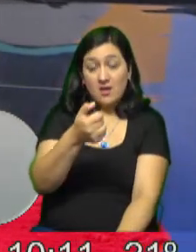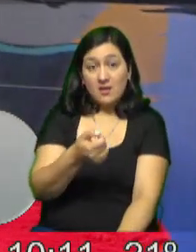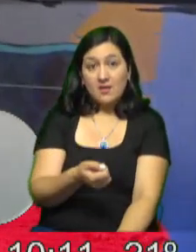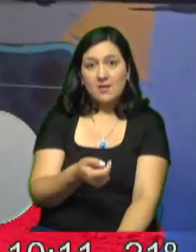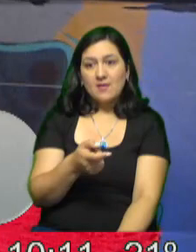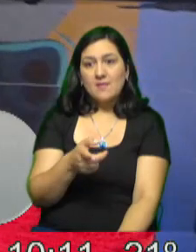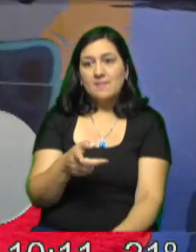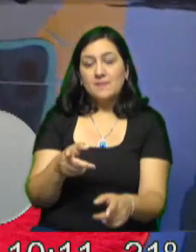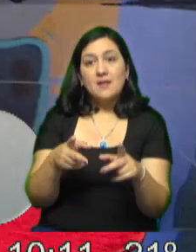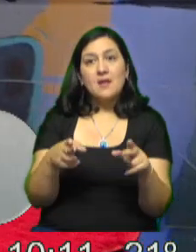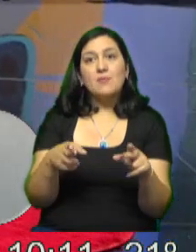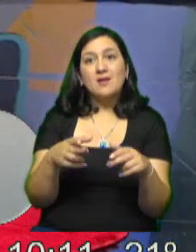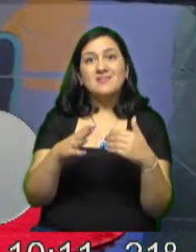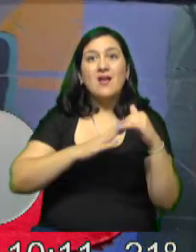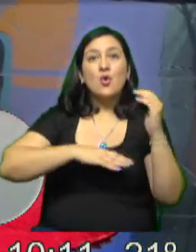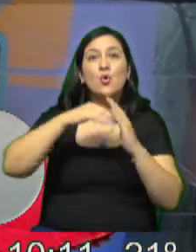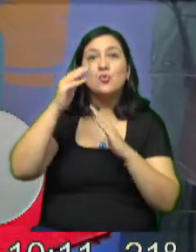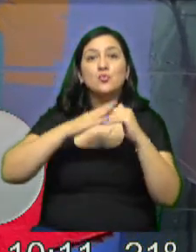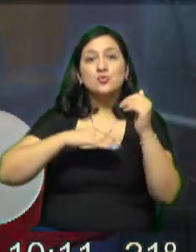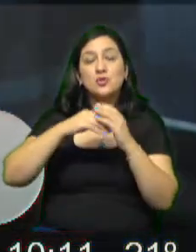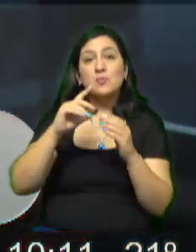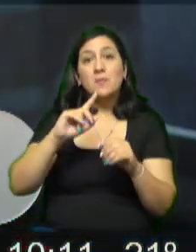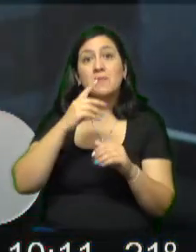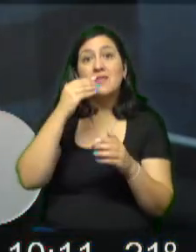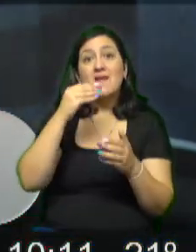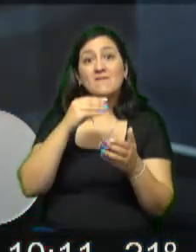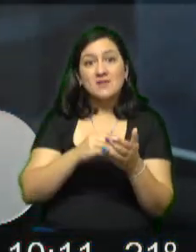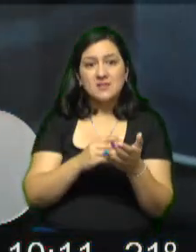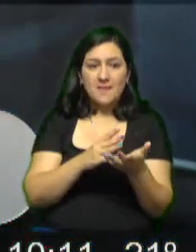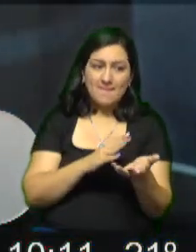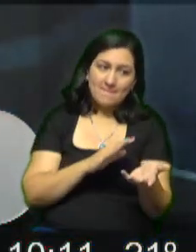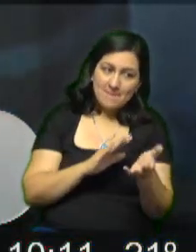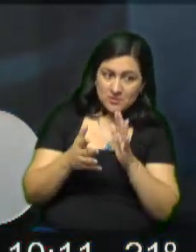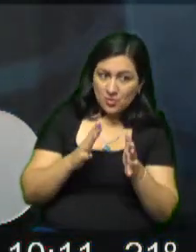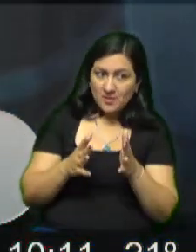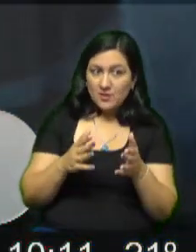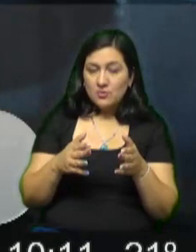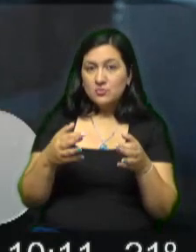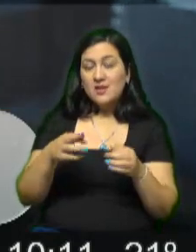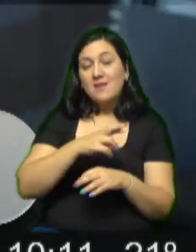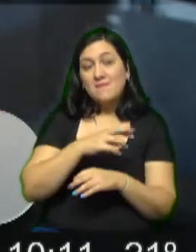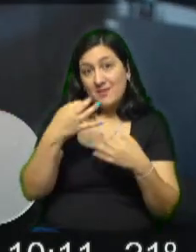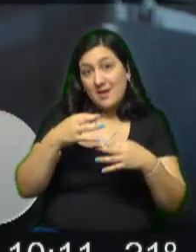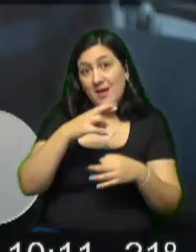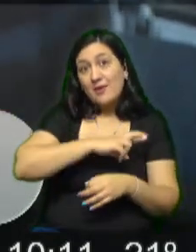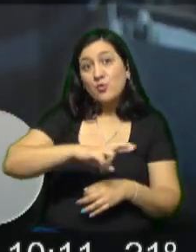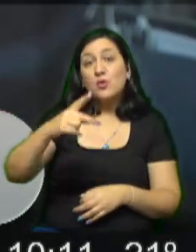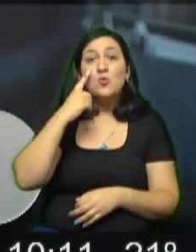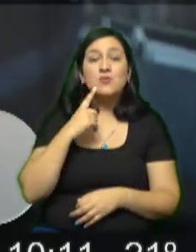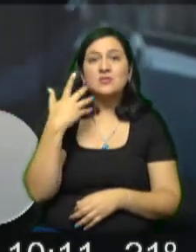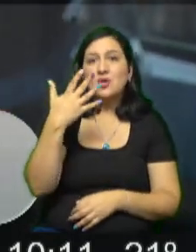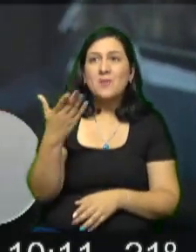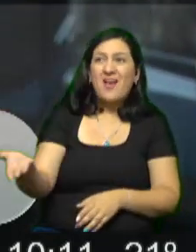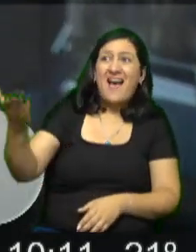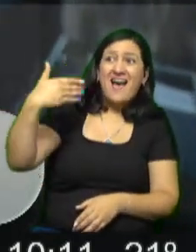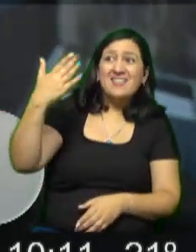en épocas en que se estaba construyendo por primera vez de manera más o menos como la gente, la Ruta 5. Antes era todo un